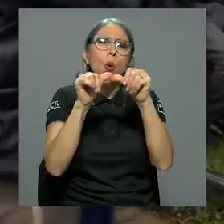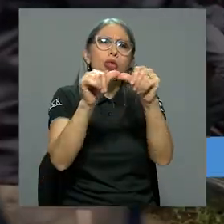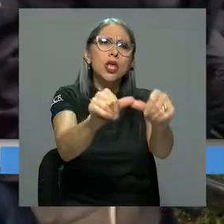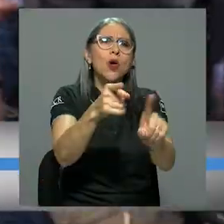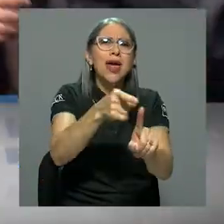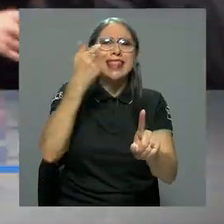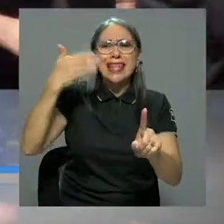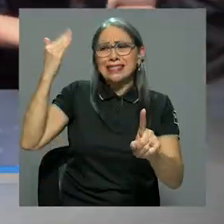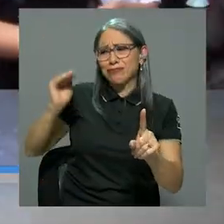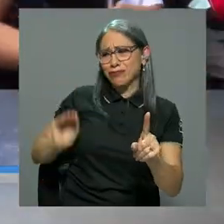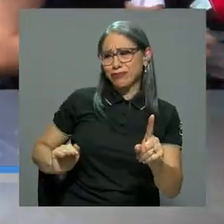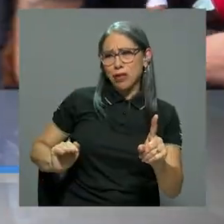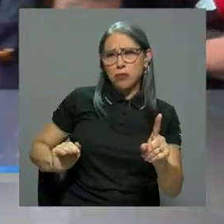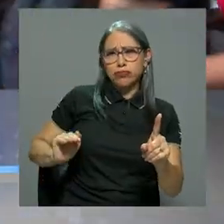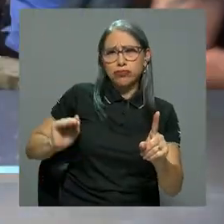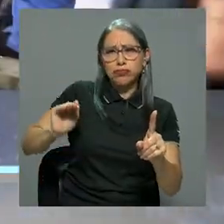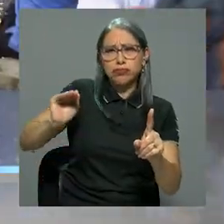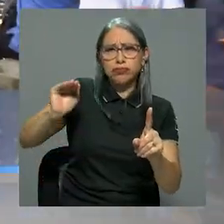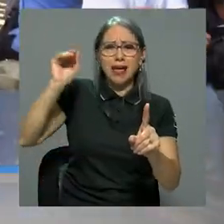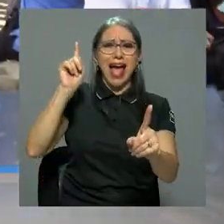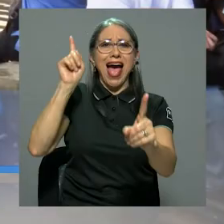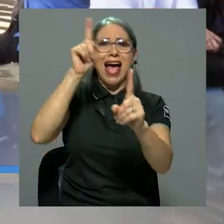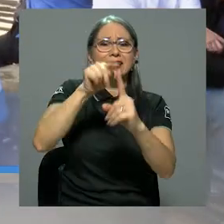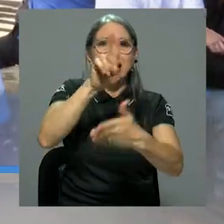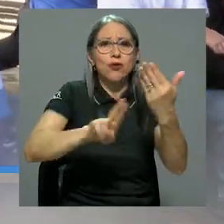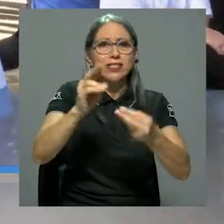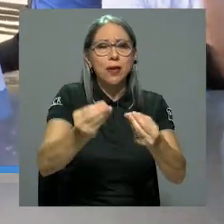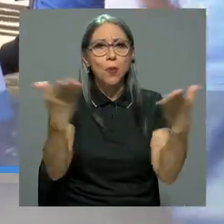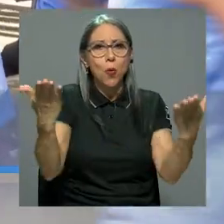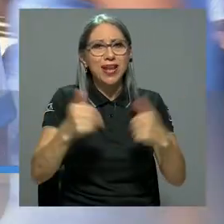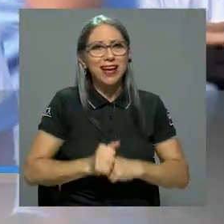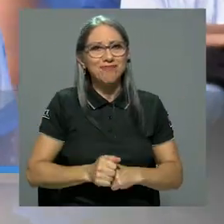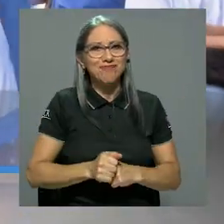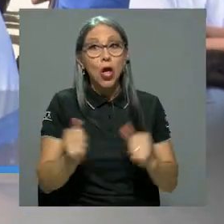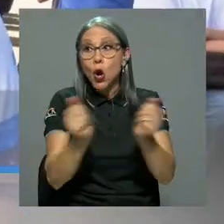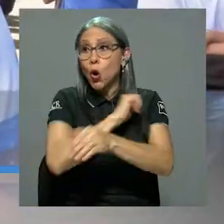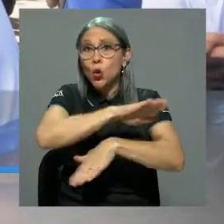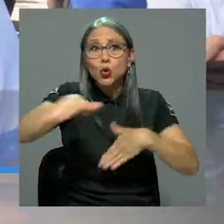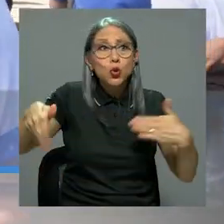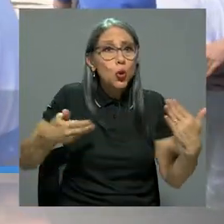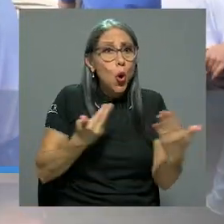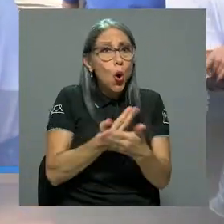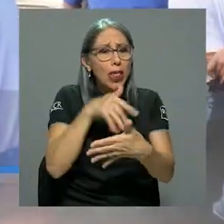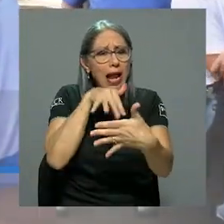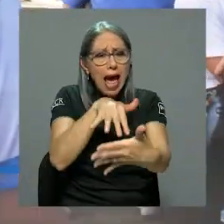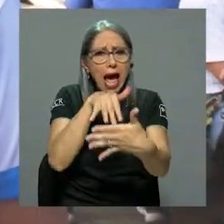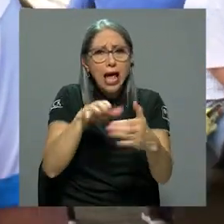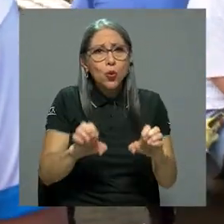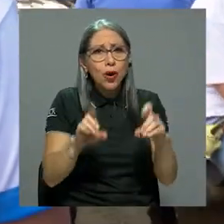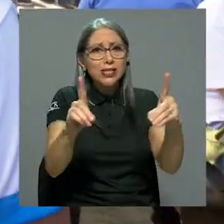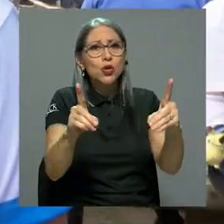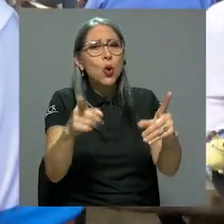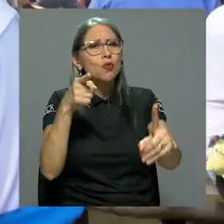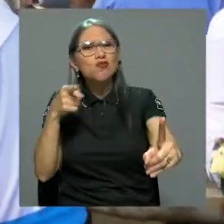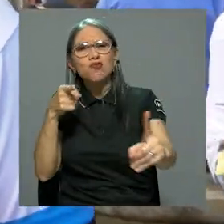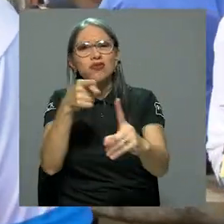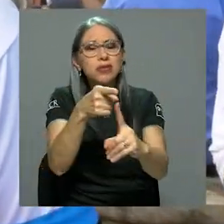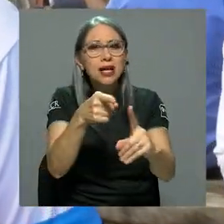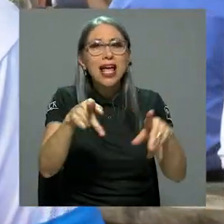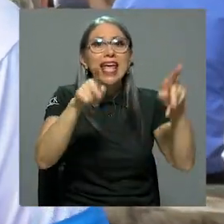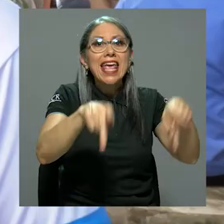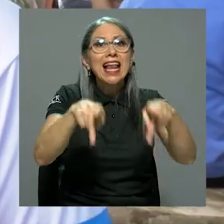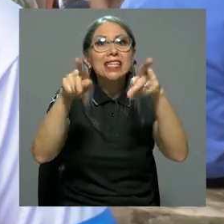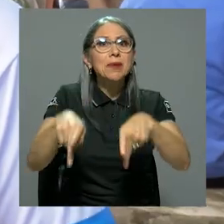continuo, desde el CENCINAIN hasta la universidad pública. Y se busca, a partir de toda esta educación, que las